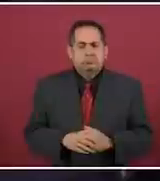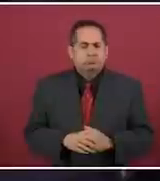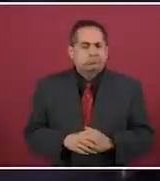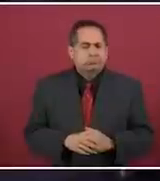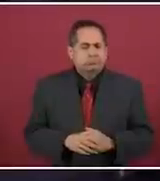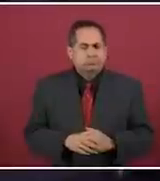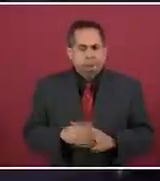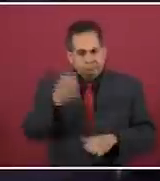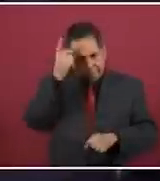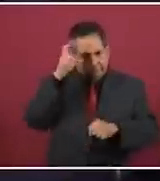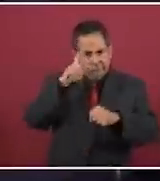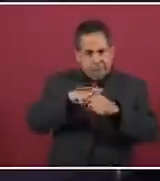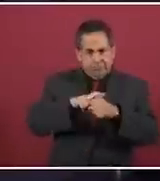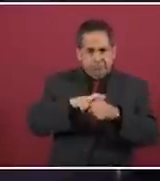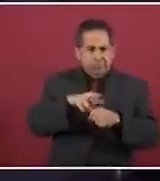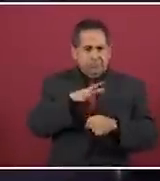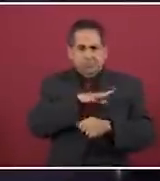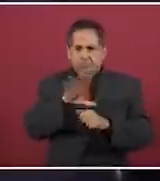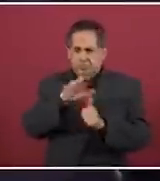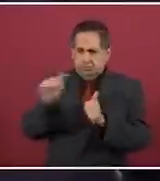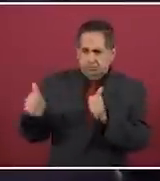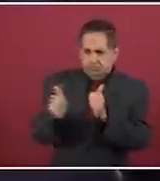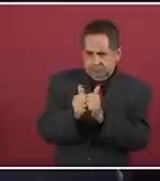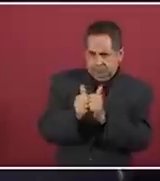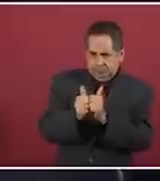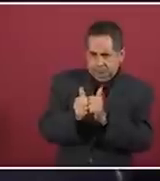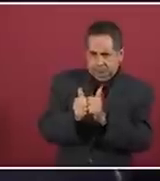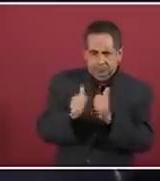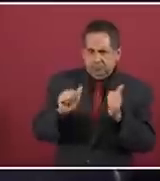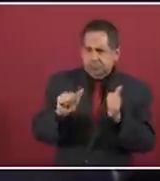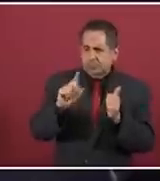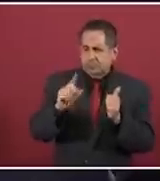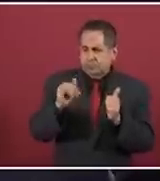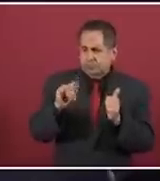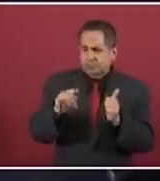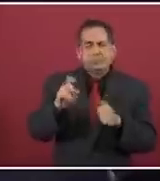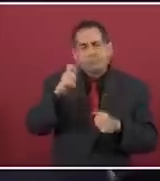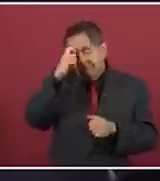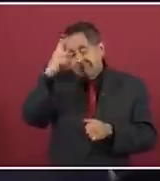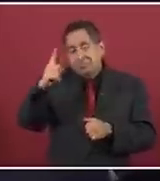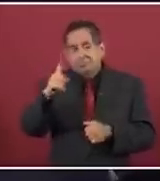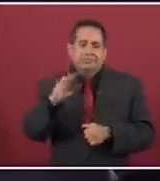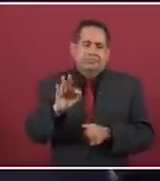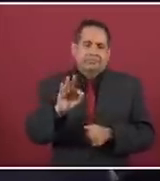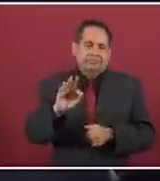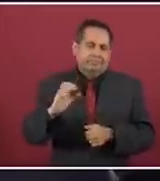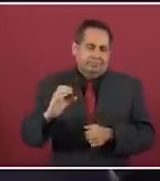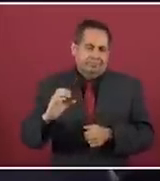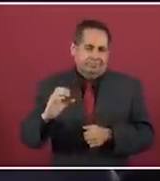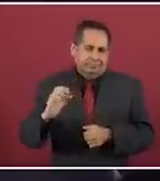las direcciones generales adjuntas que creó Calderón.